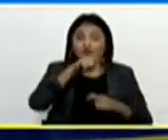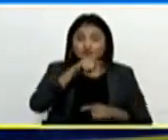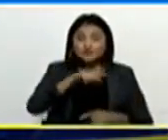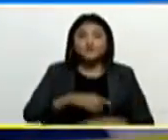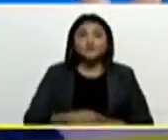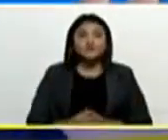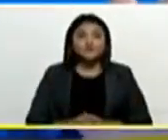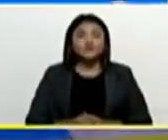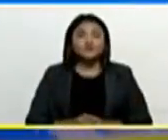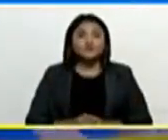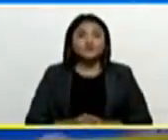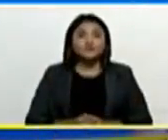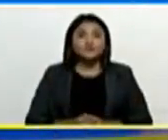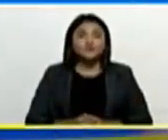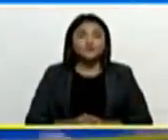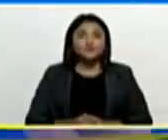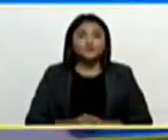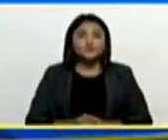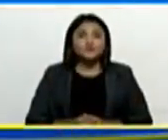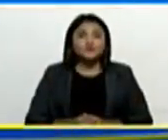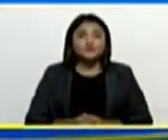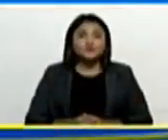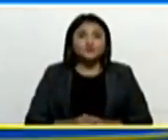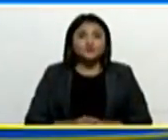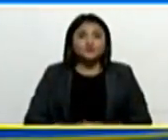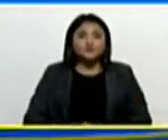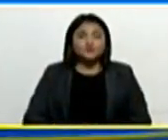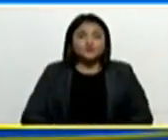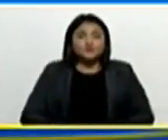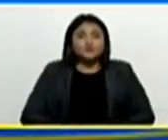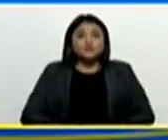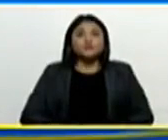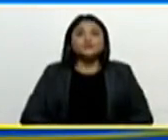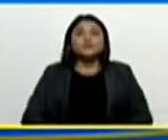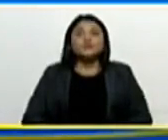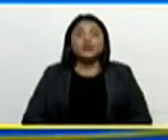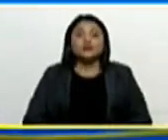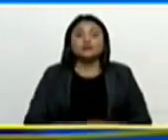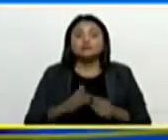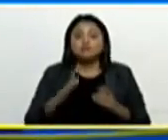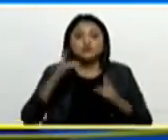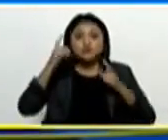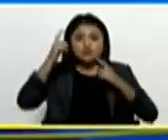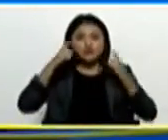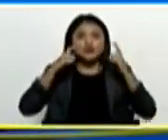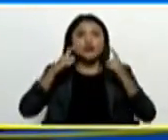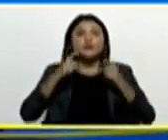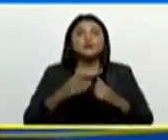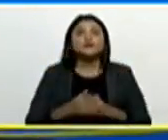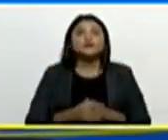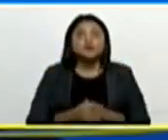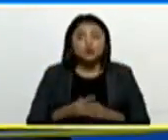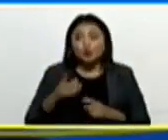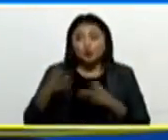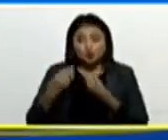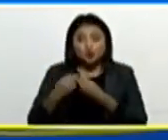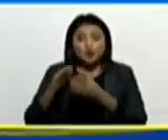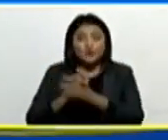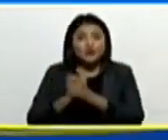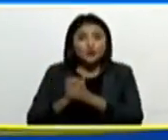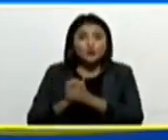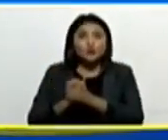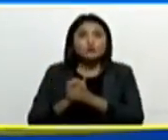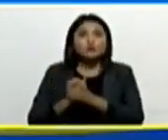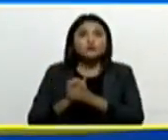Porque tenía siempre la opción armada, la tenía, y era una tentación para él ir. Y habían compañeros que